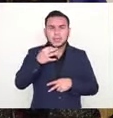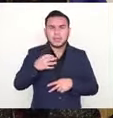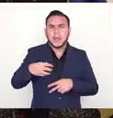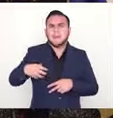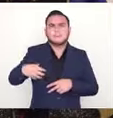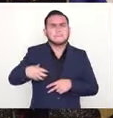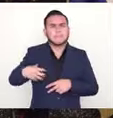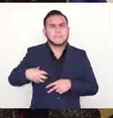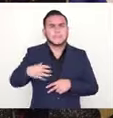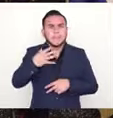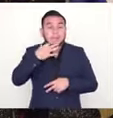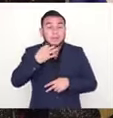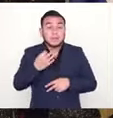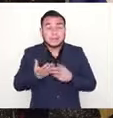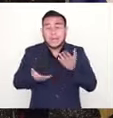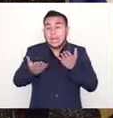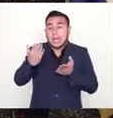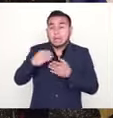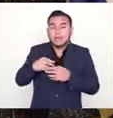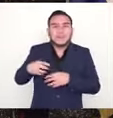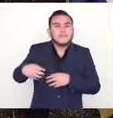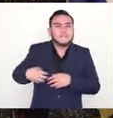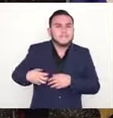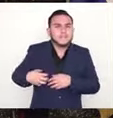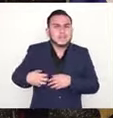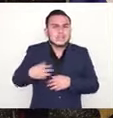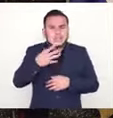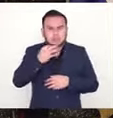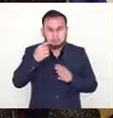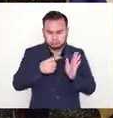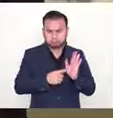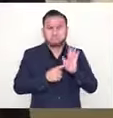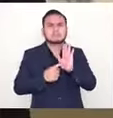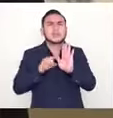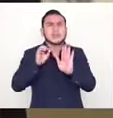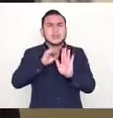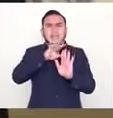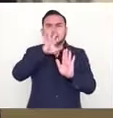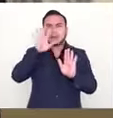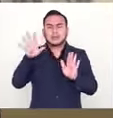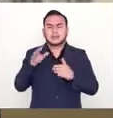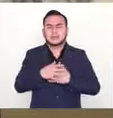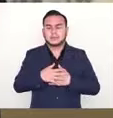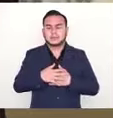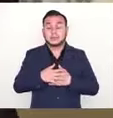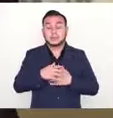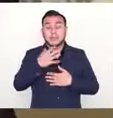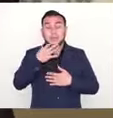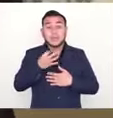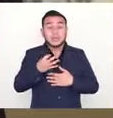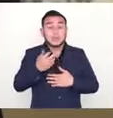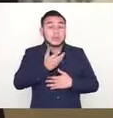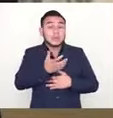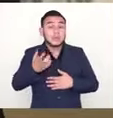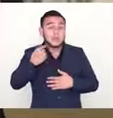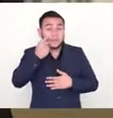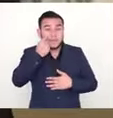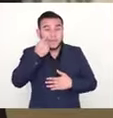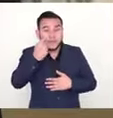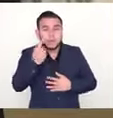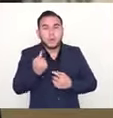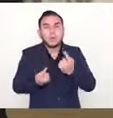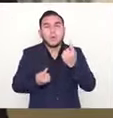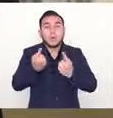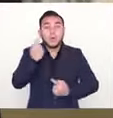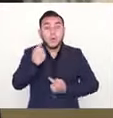publicaciones alguien va a decir pero sea así que mienten porque le comienza no se lo voy a demostrar lo único que logra acreditar ese